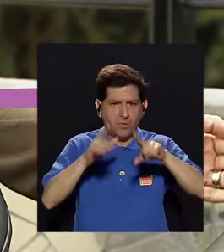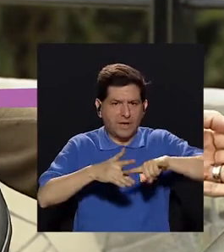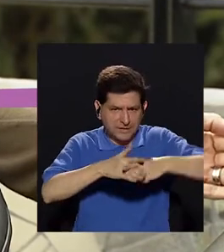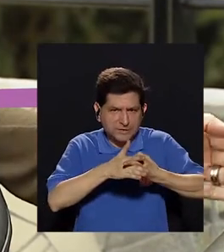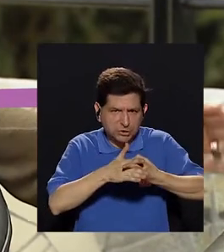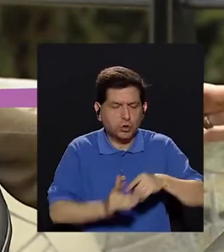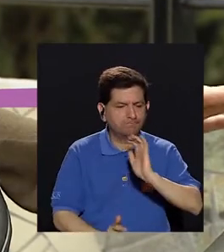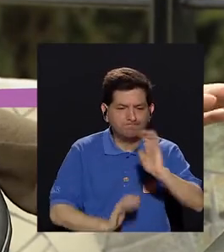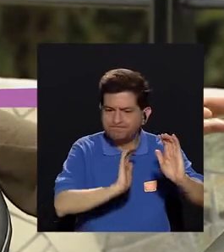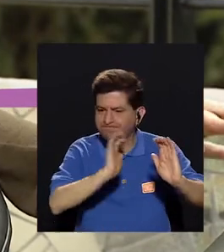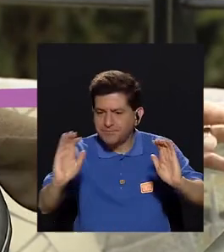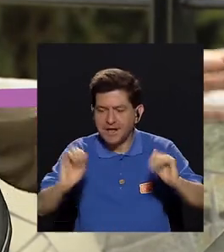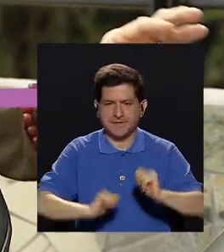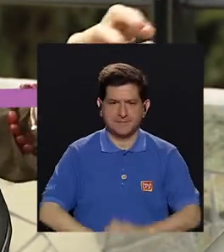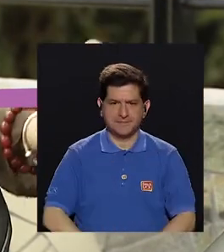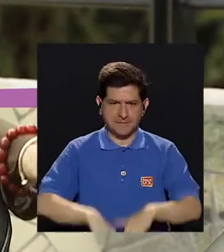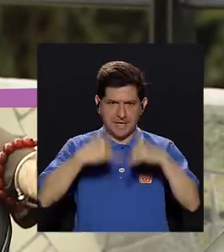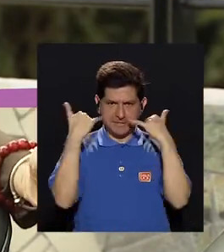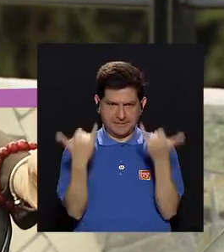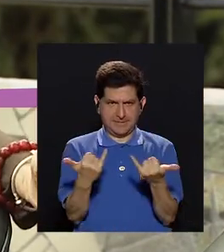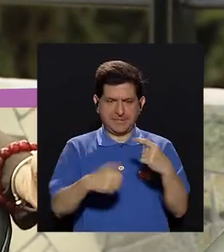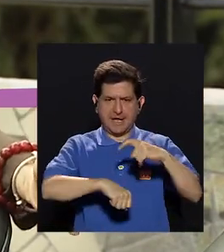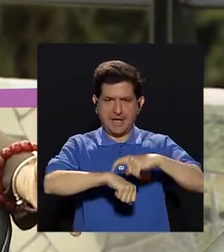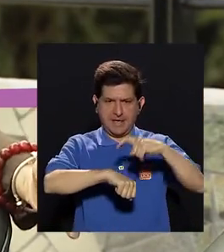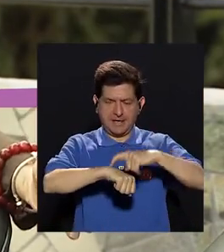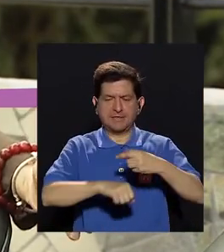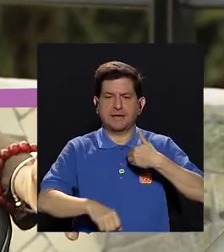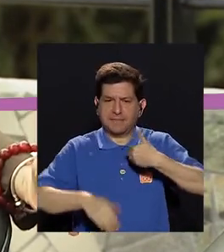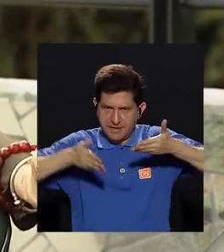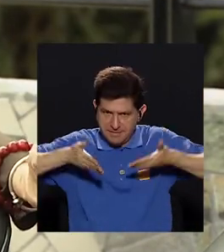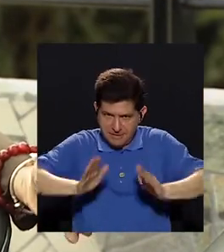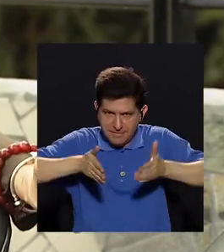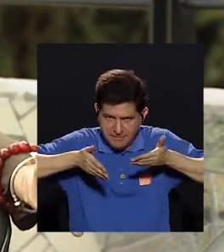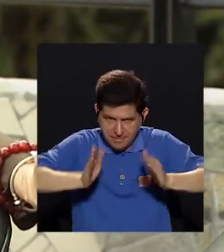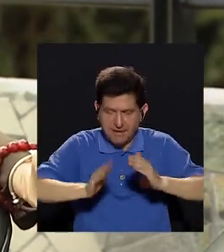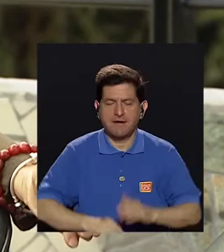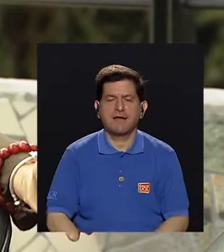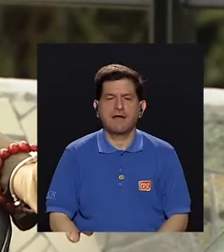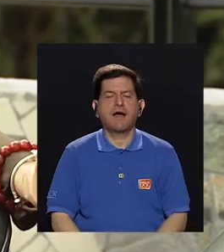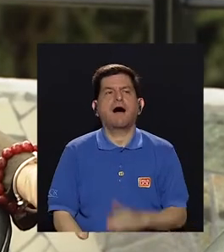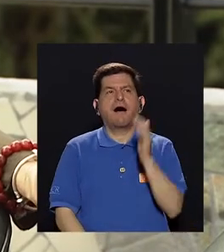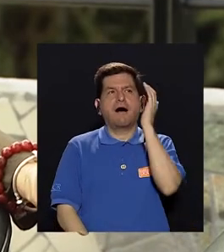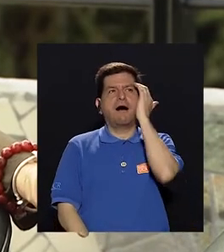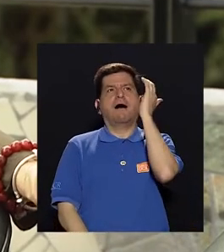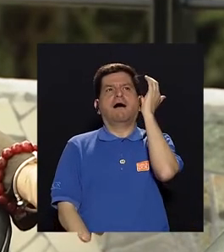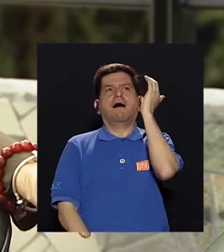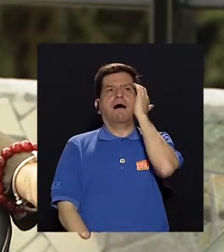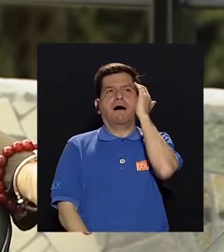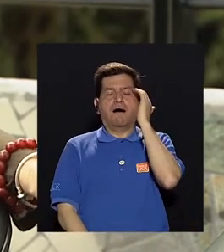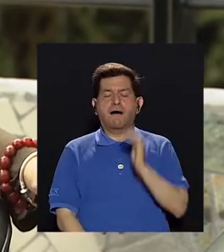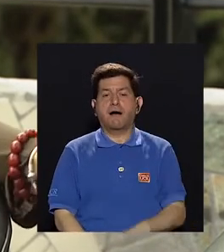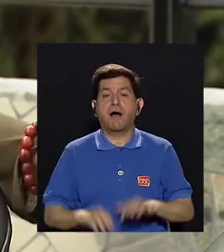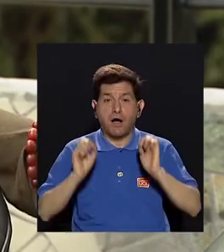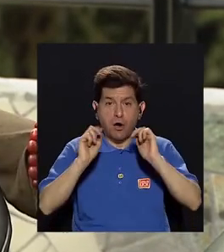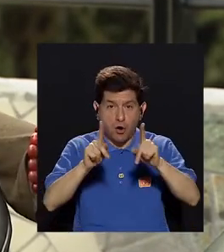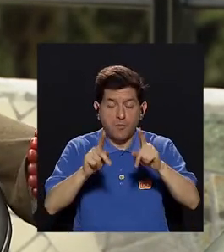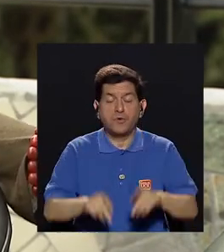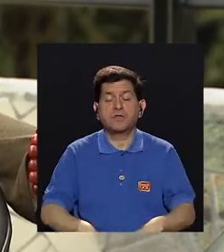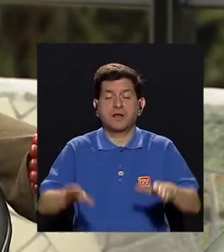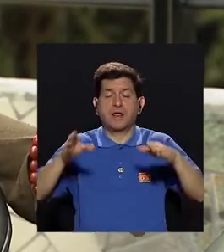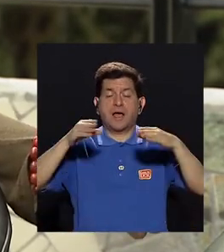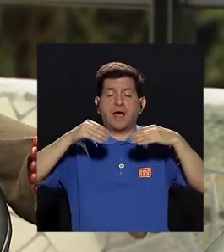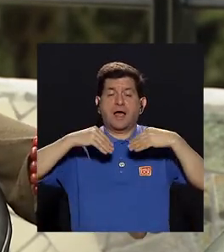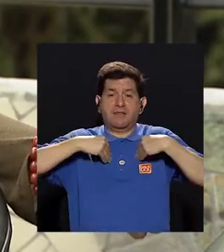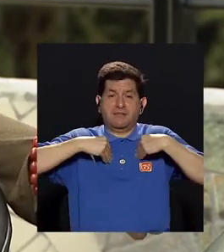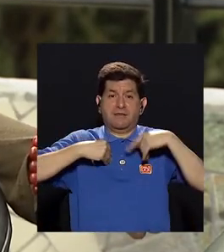desde la infancia. Después, cuando ya estamos en la etapa reproductiva, entonces hay que tener conciencia de la posibilidad de adquisición